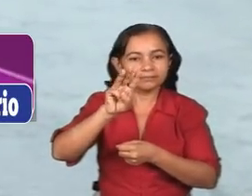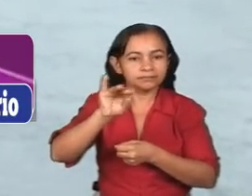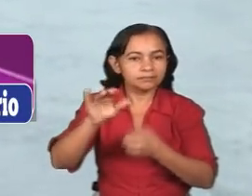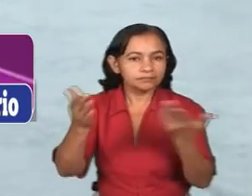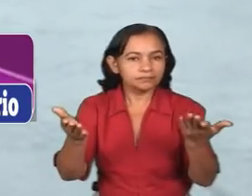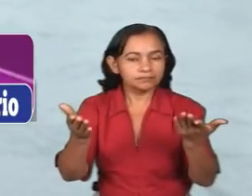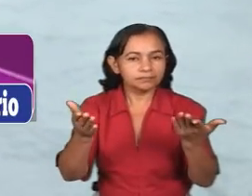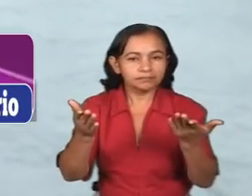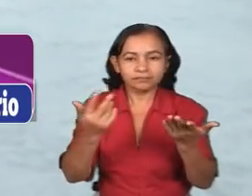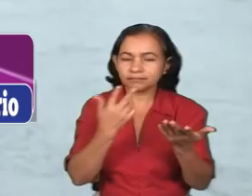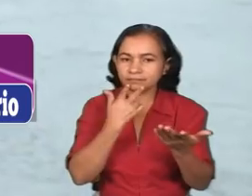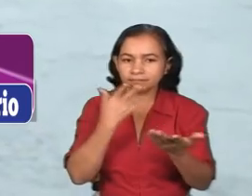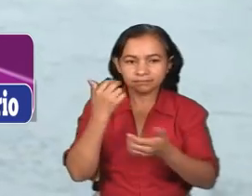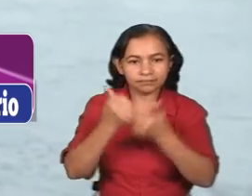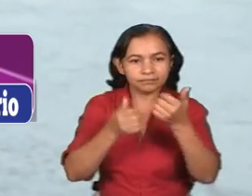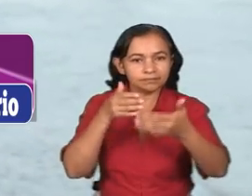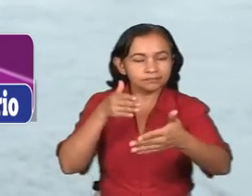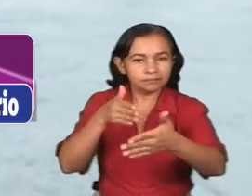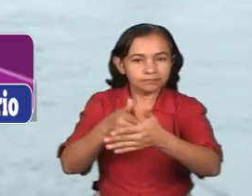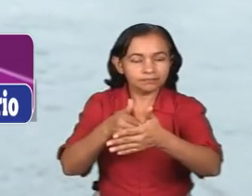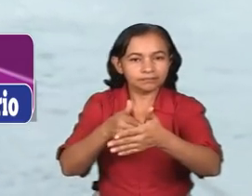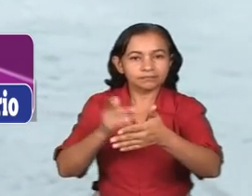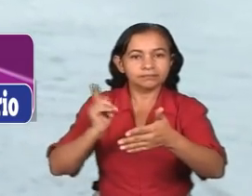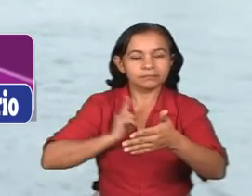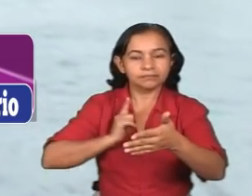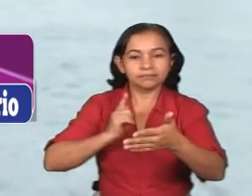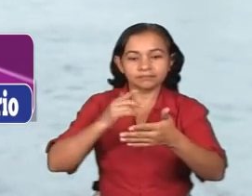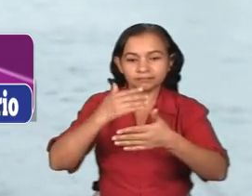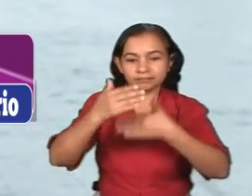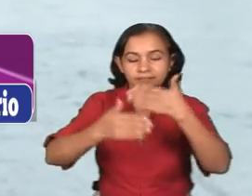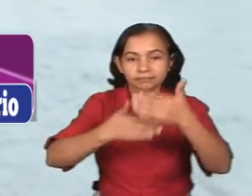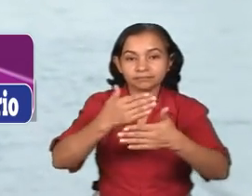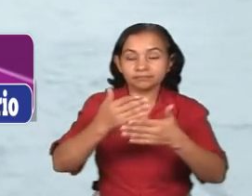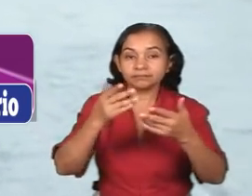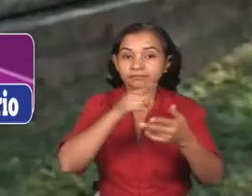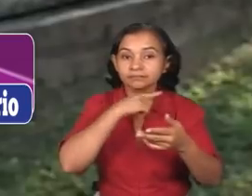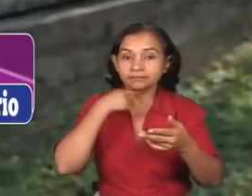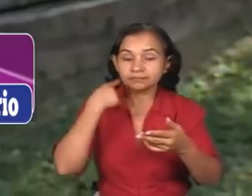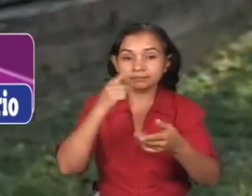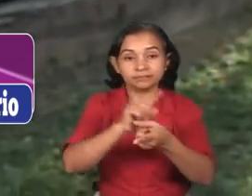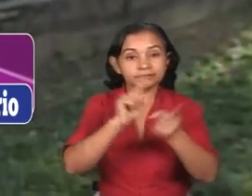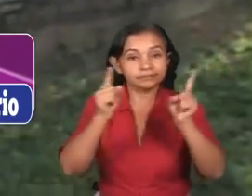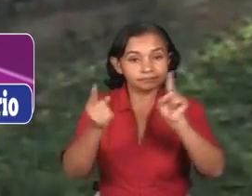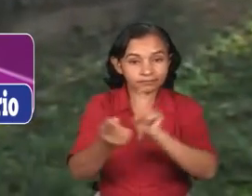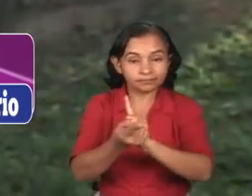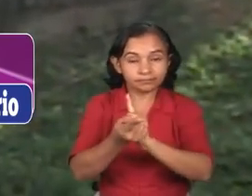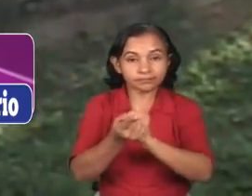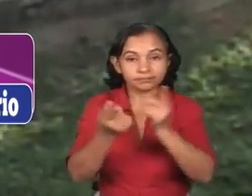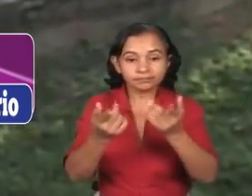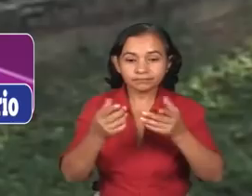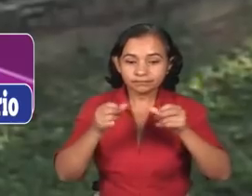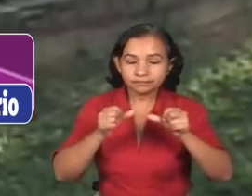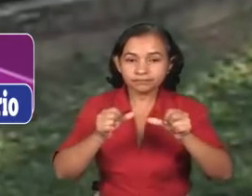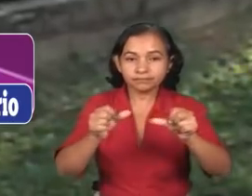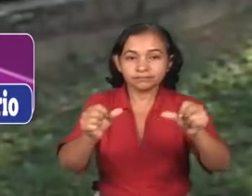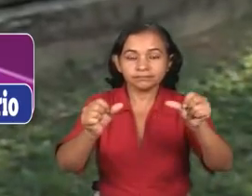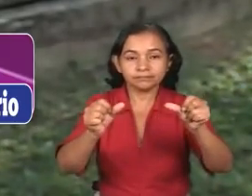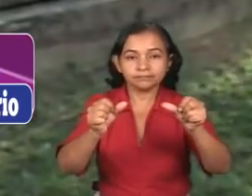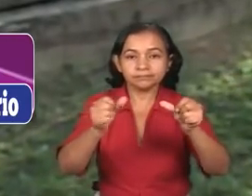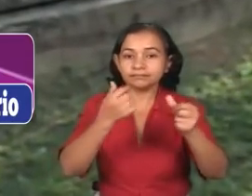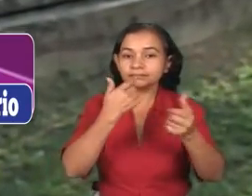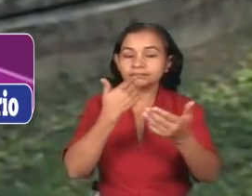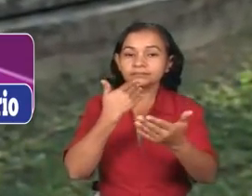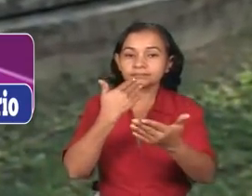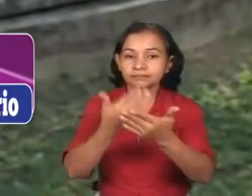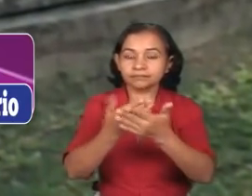existe ninguna paralización. Aquí existe un proceso vivo, un proceso de transformación vivo, pujante, porque gracias a